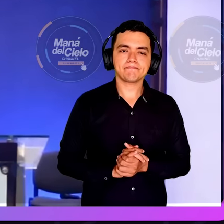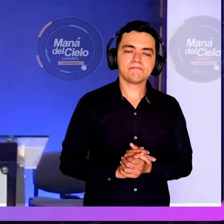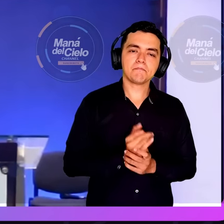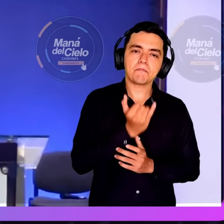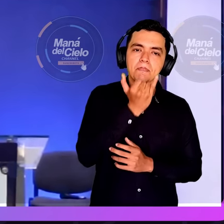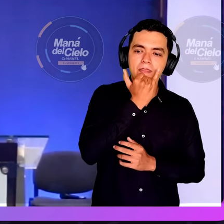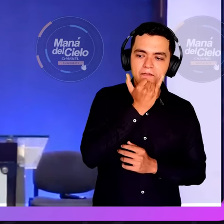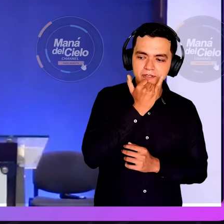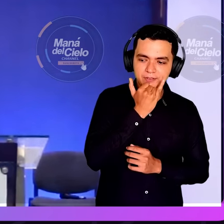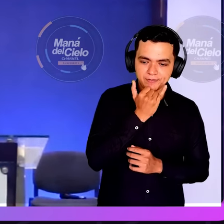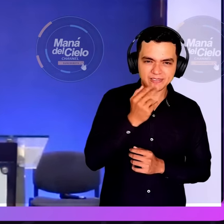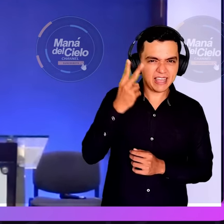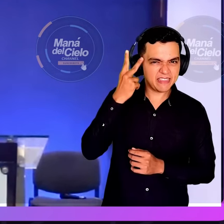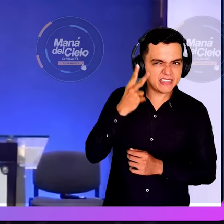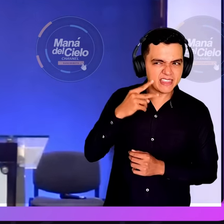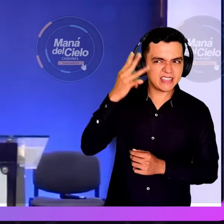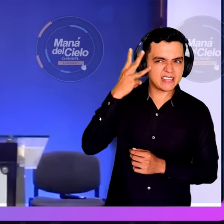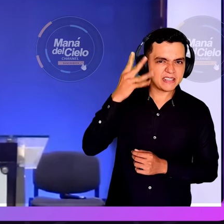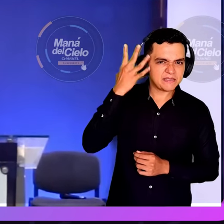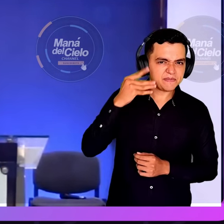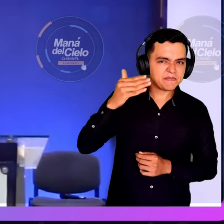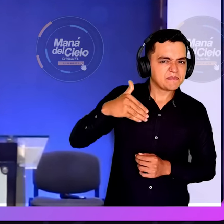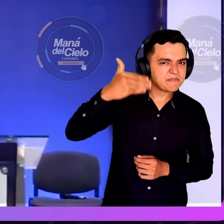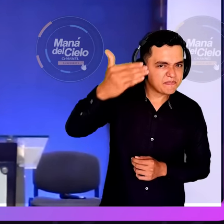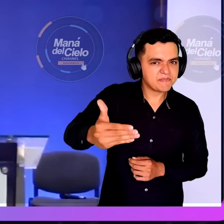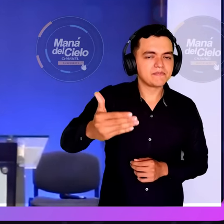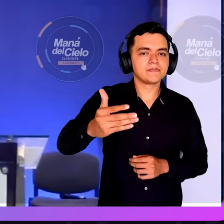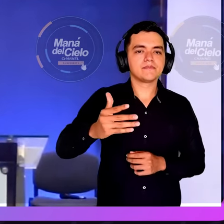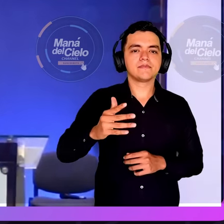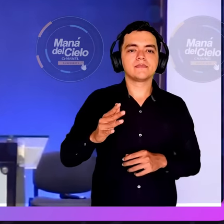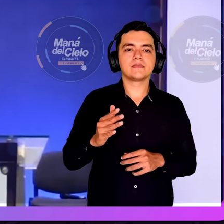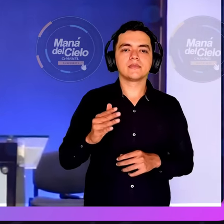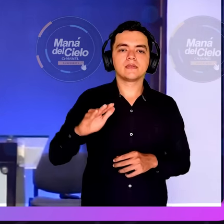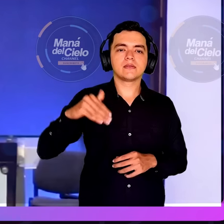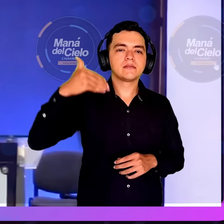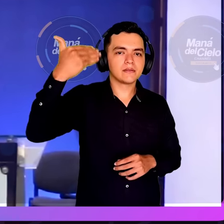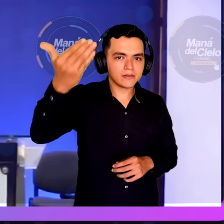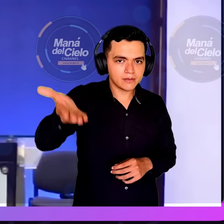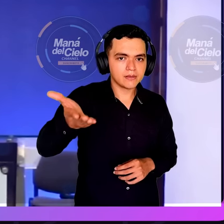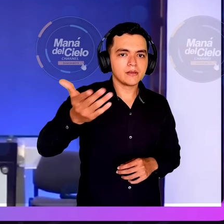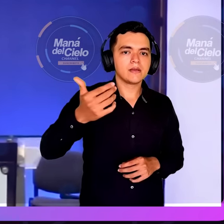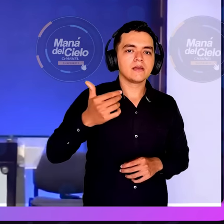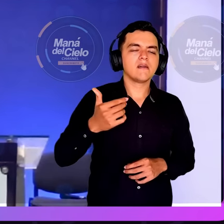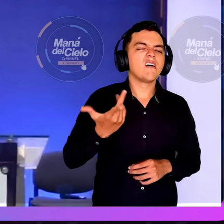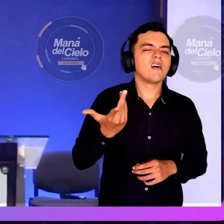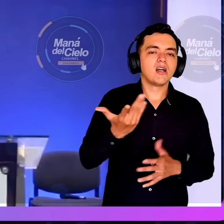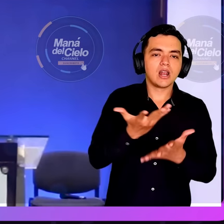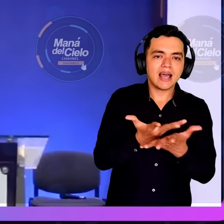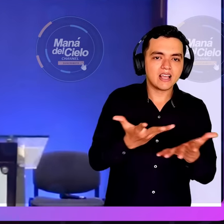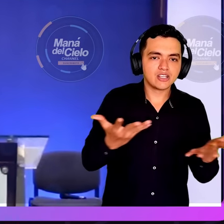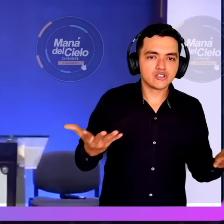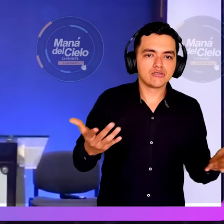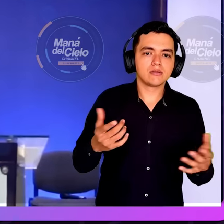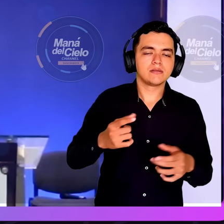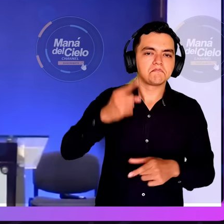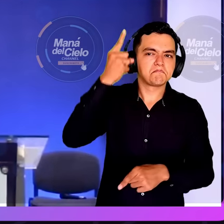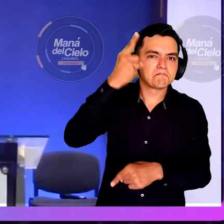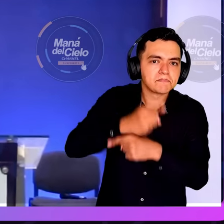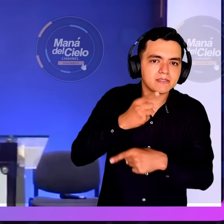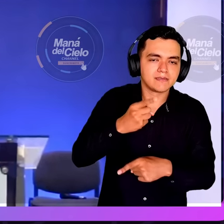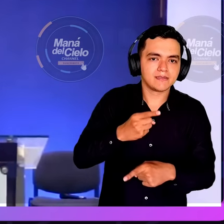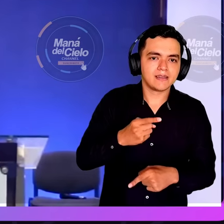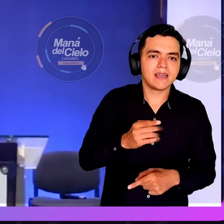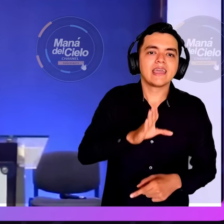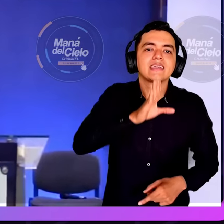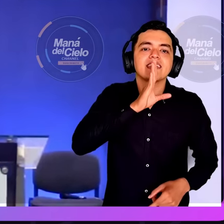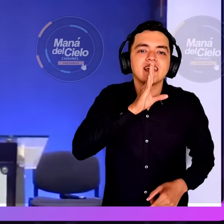en todas las decisiones estemos de acuerdo. Y a veces hablamos, él dice esto, aquello, lo otro. Yo le digo, papi, sí, tienes razón, sí. Pero otras que